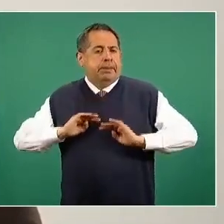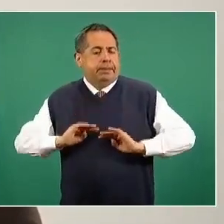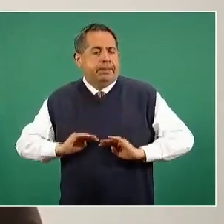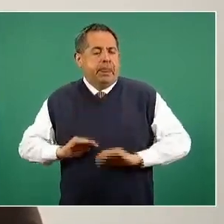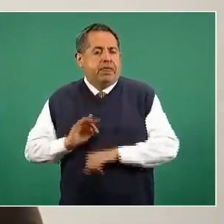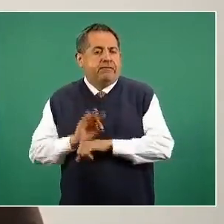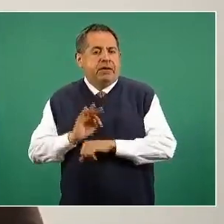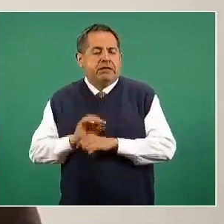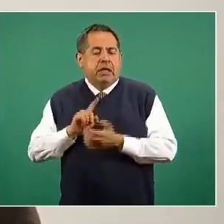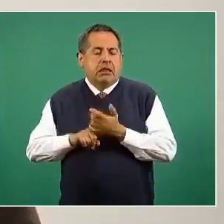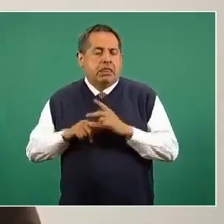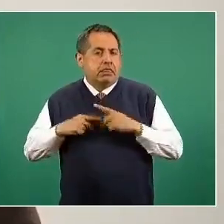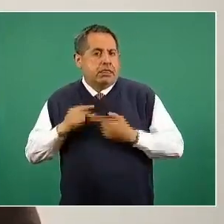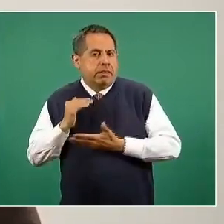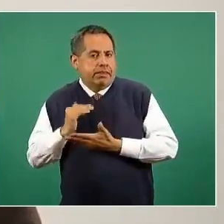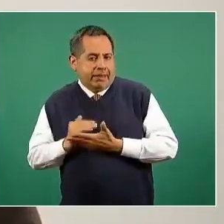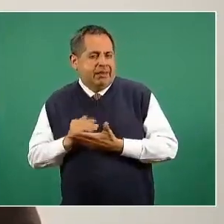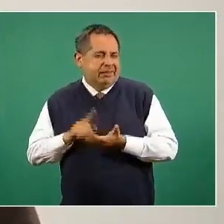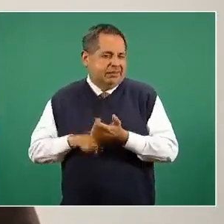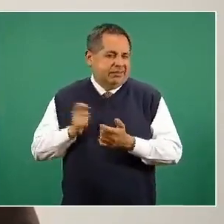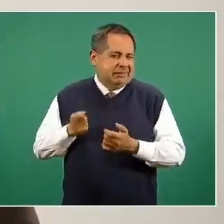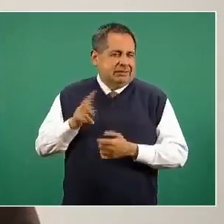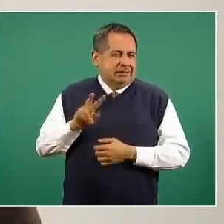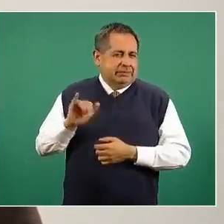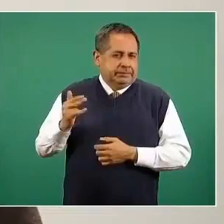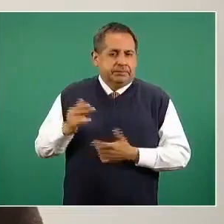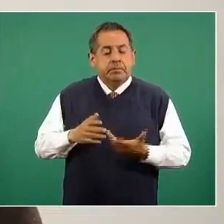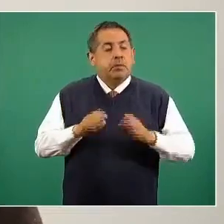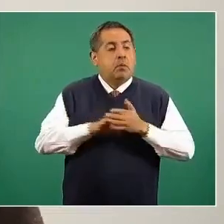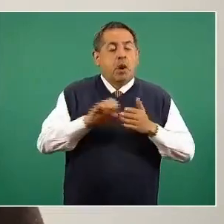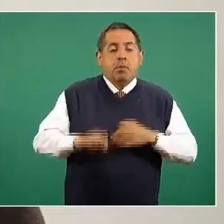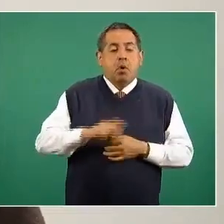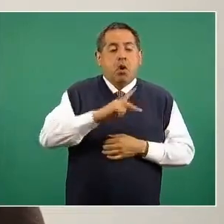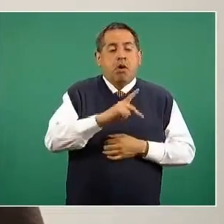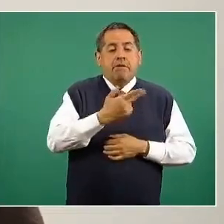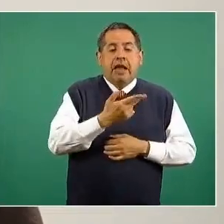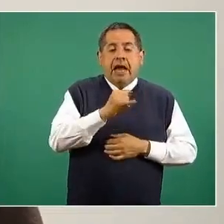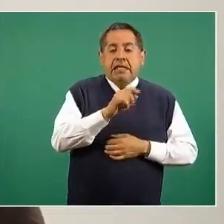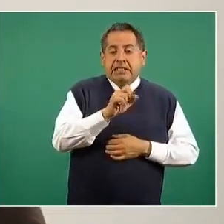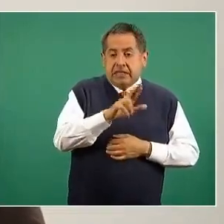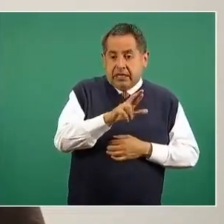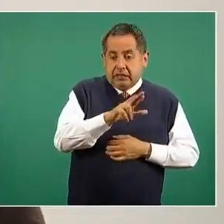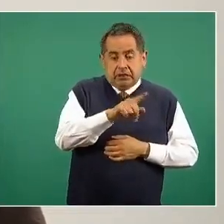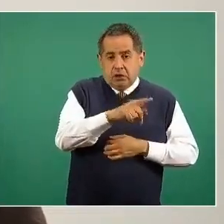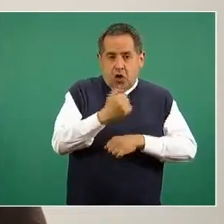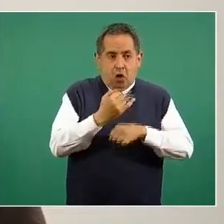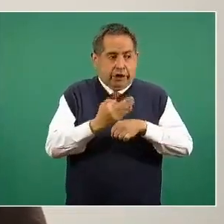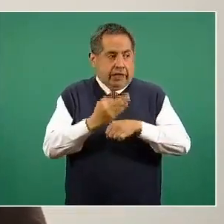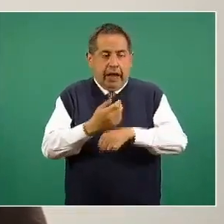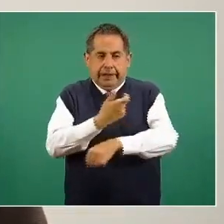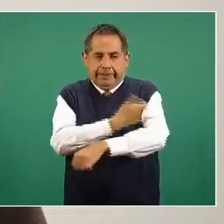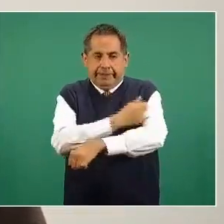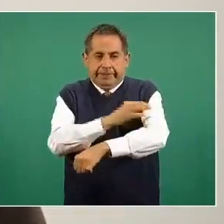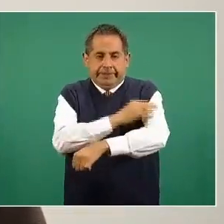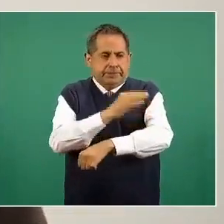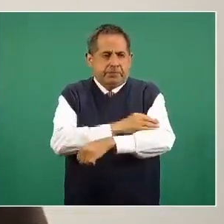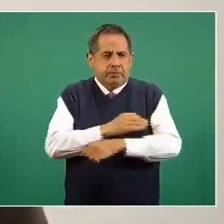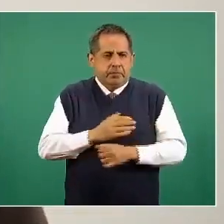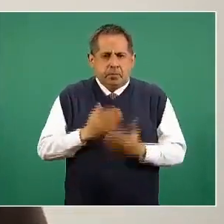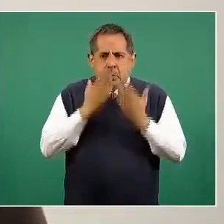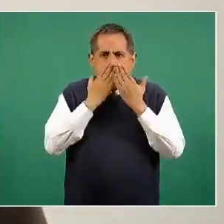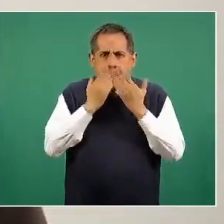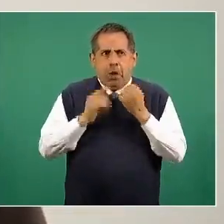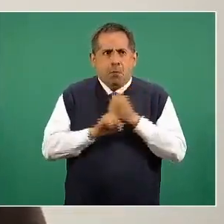se hace mención que al menos para la vacuna de Pfizer, que es la que actualmente se está aplicando, no existe